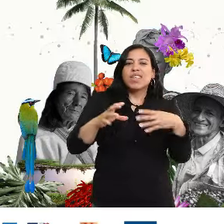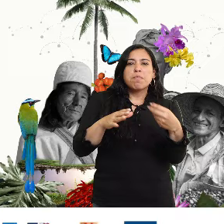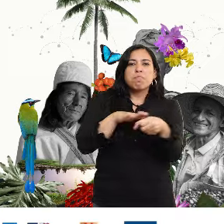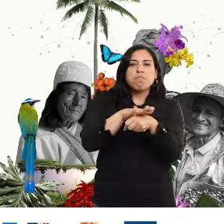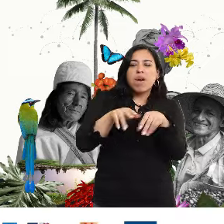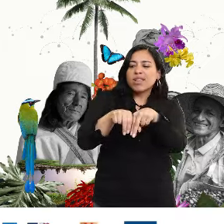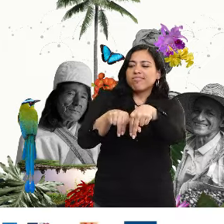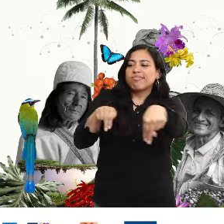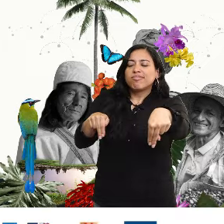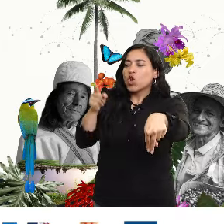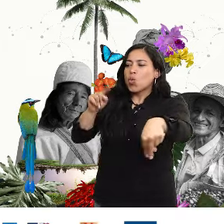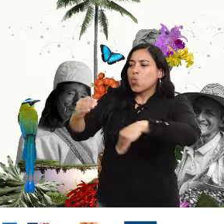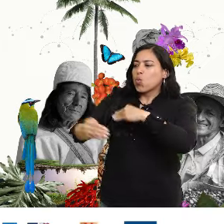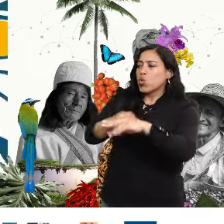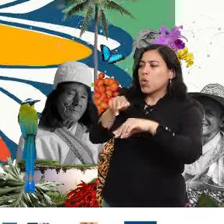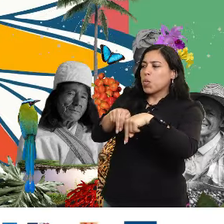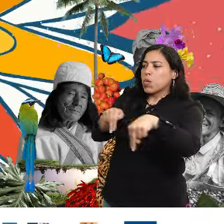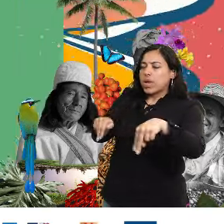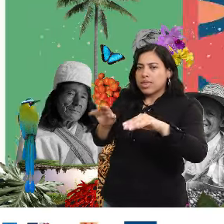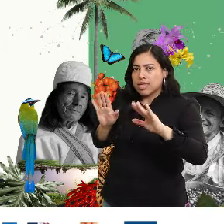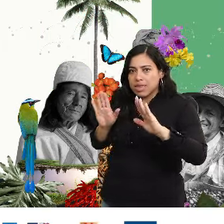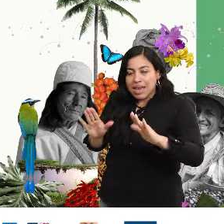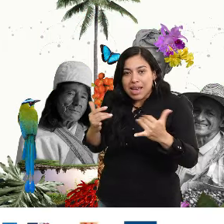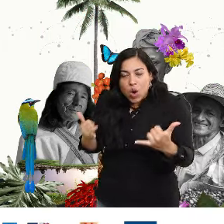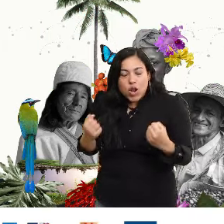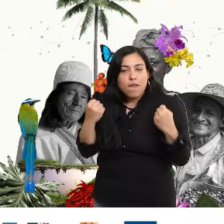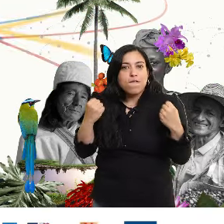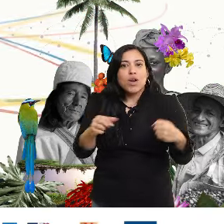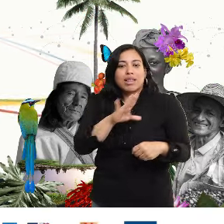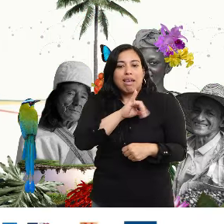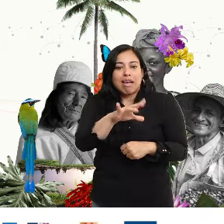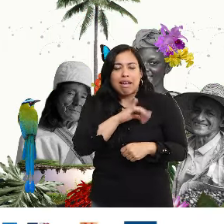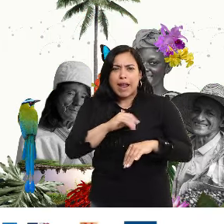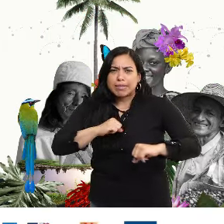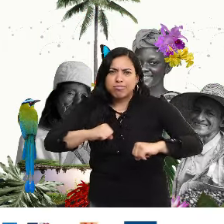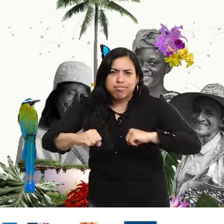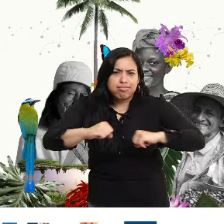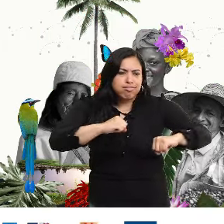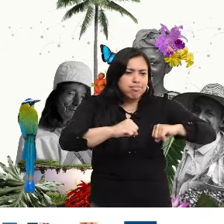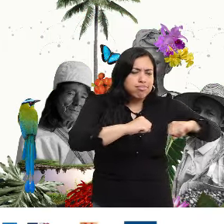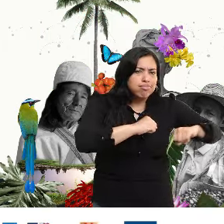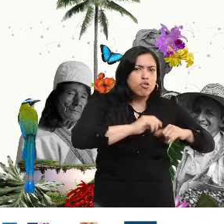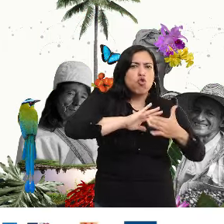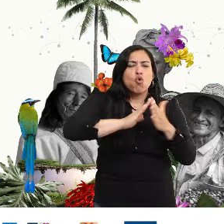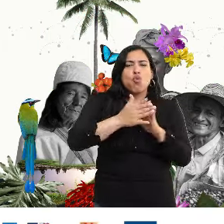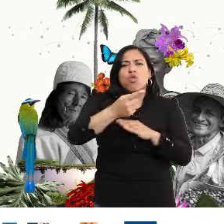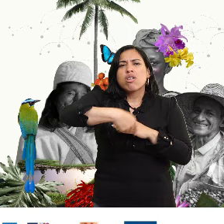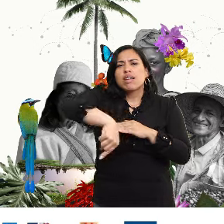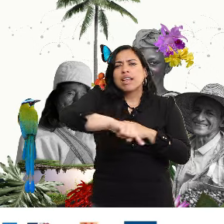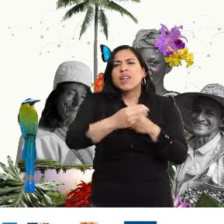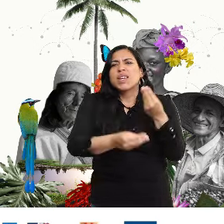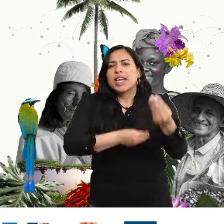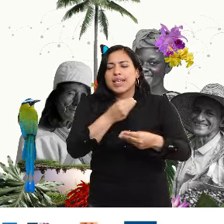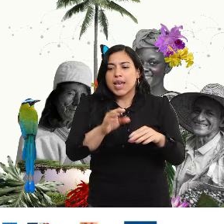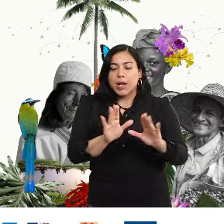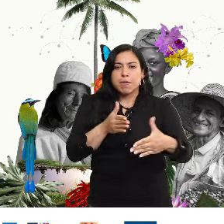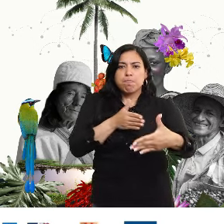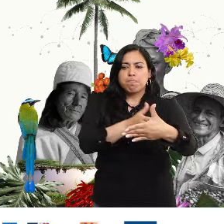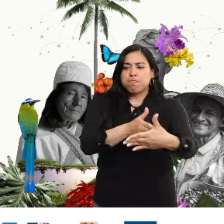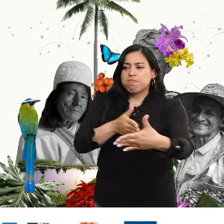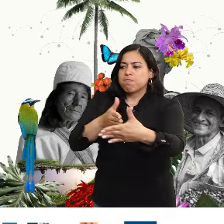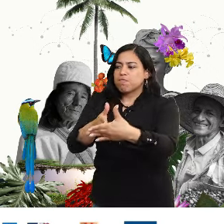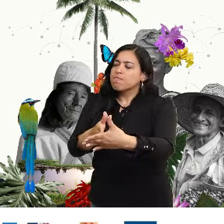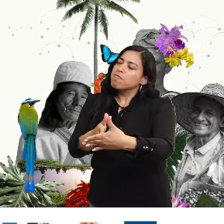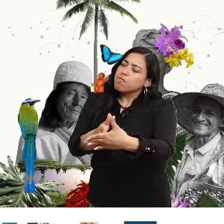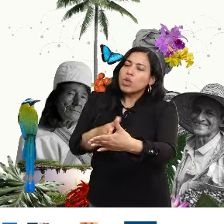barrios. Fue a través del movimiento muy poderoso en Cali de huertas comunitarias que empezaron a borrar las barreras invisibles, en donde si